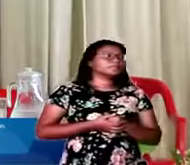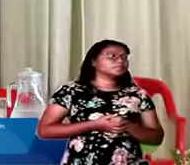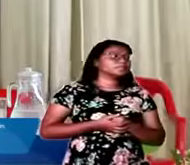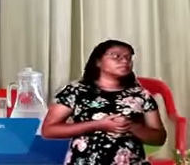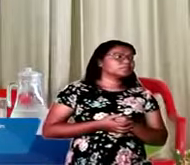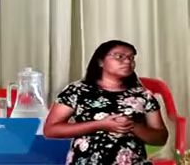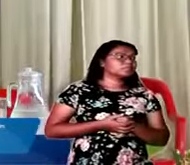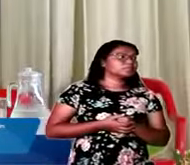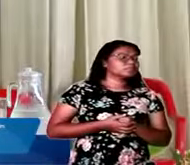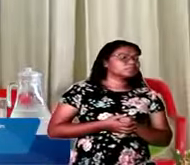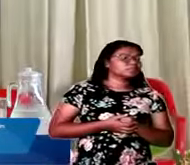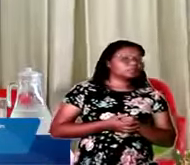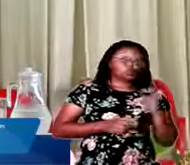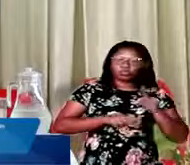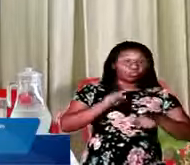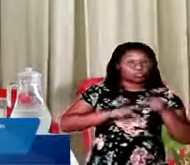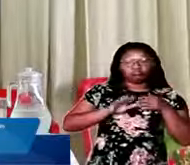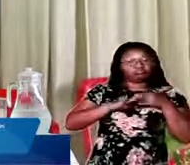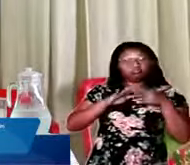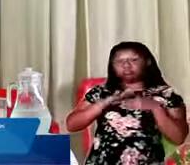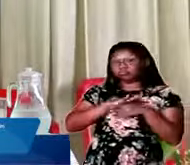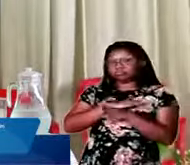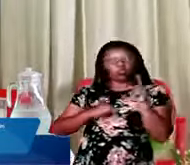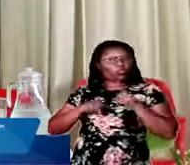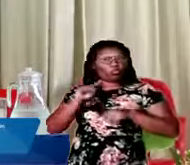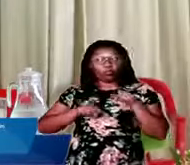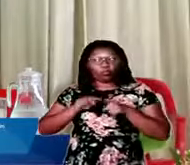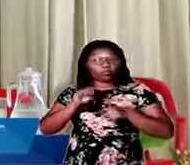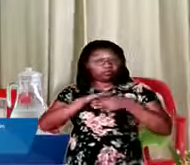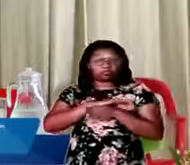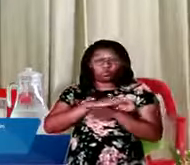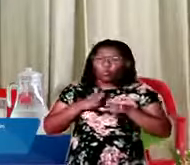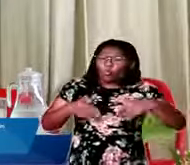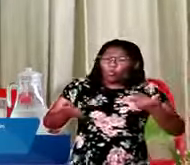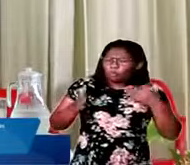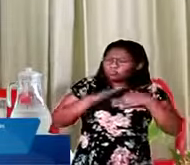quiero entrar. No, usted no puede entrar aquí. ¿Cómo va a entrar así?